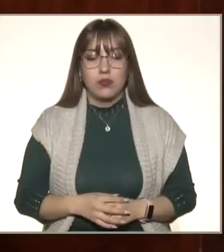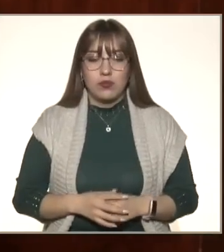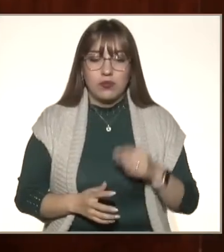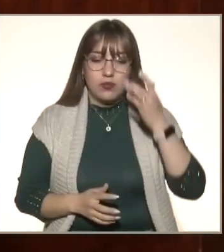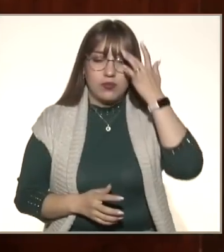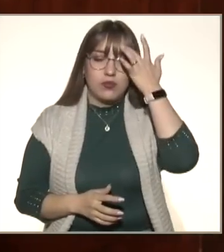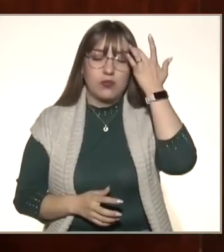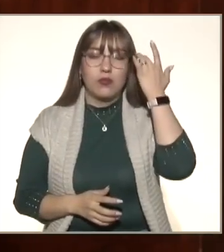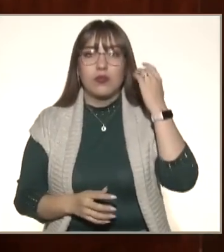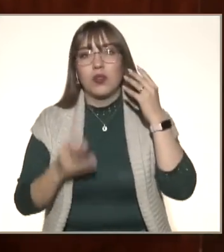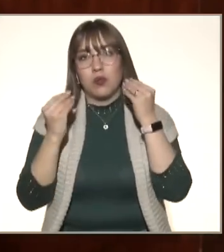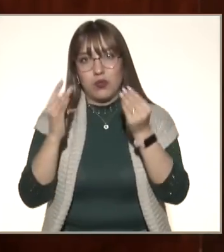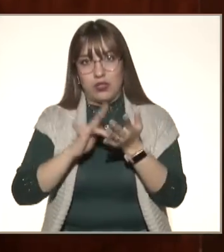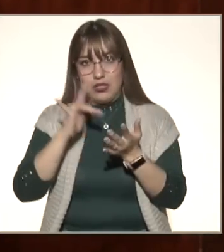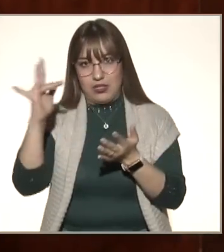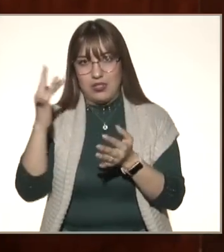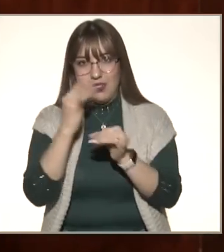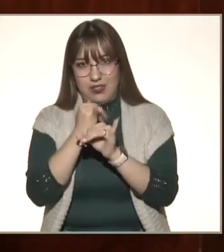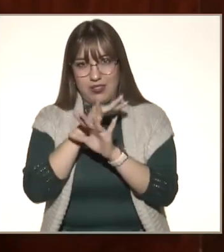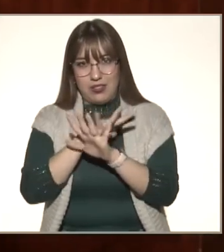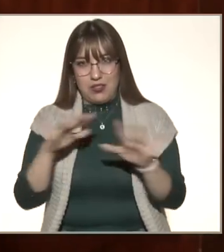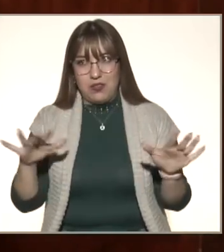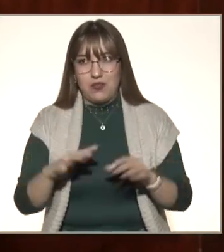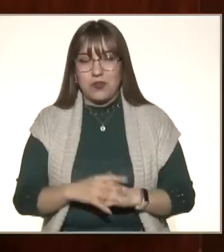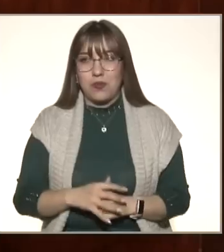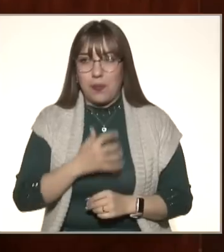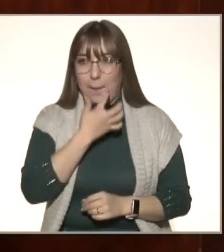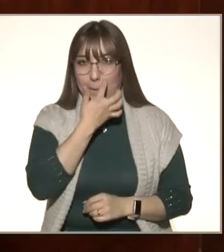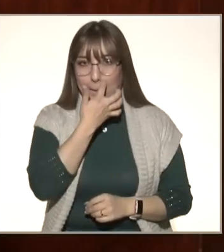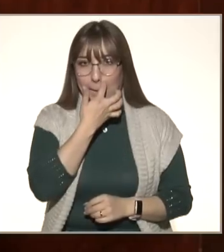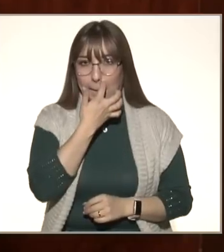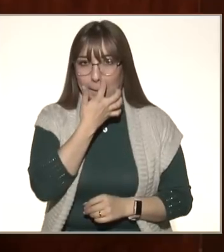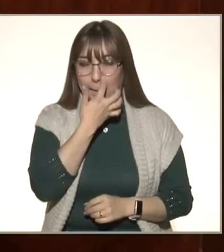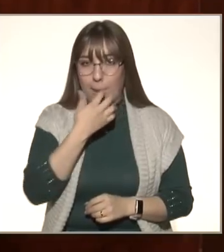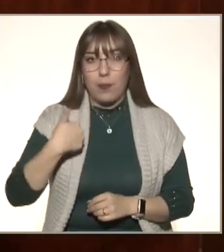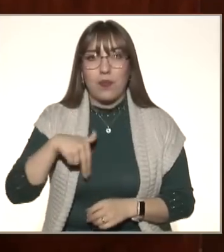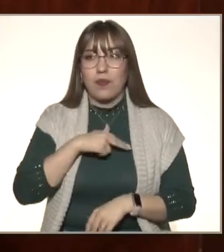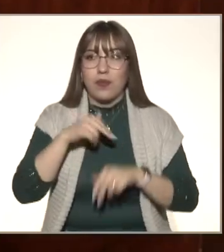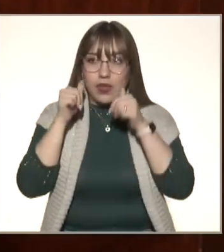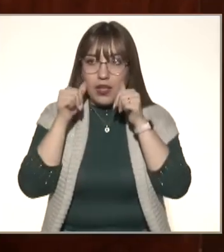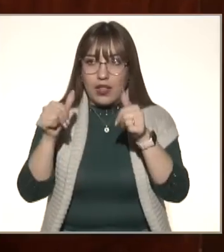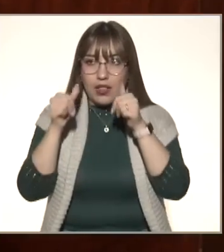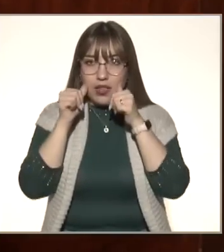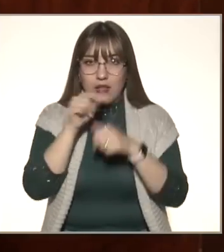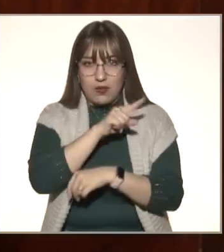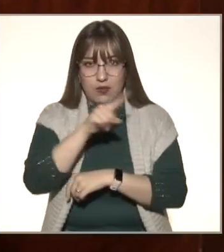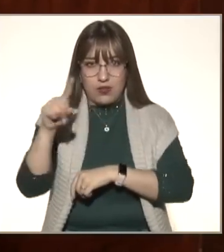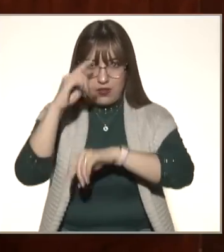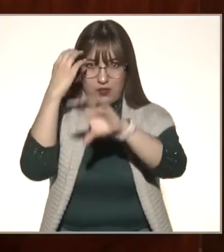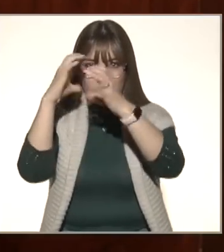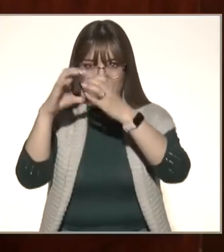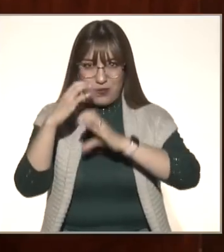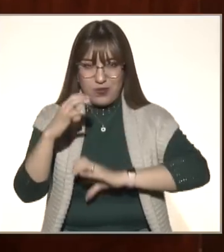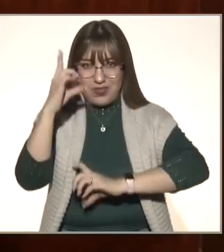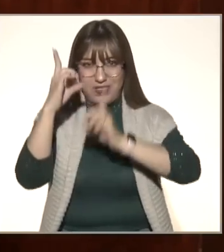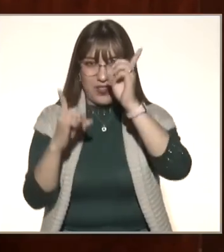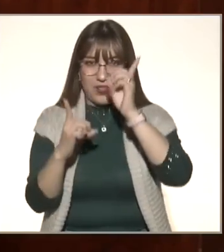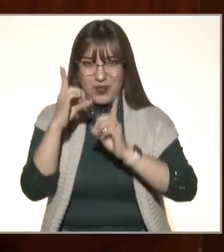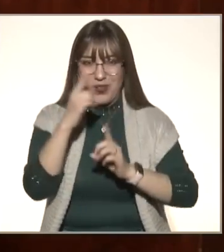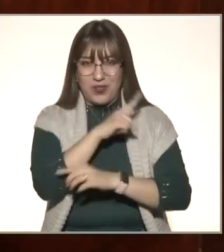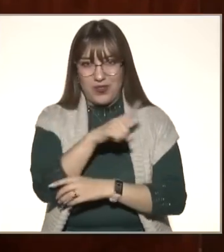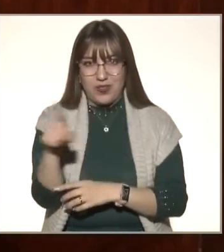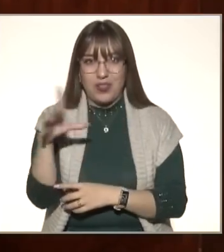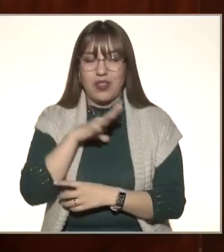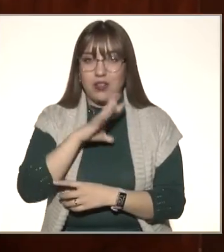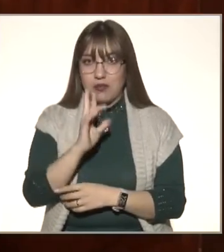Gracias por esta información y por supuesto estamos súper al pendiente de todos los comentarios y dudas que ustedes, el público, tienen. Recuerden, pueden